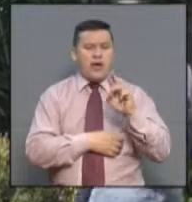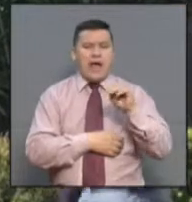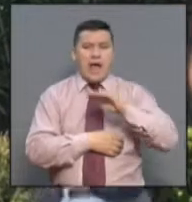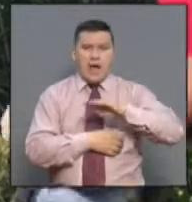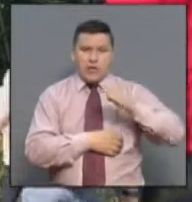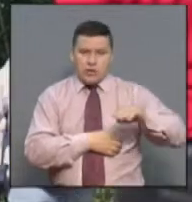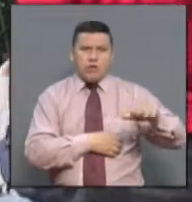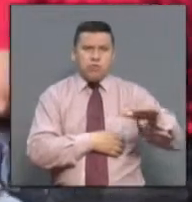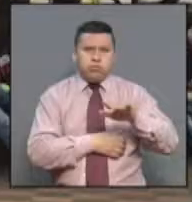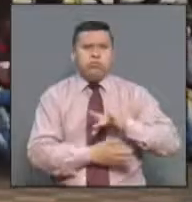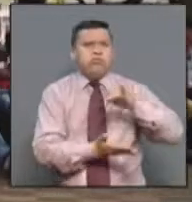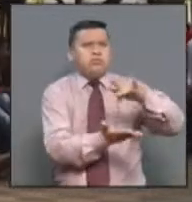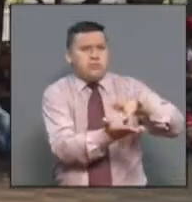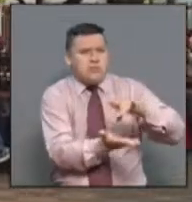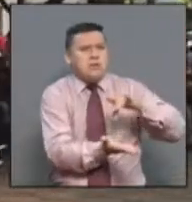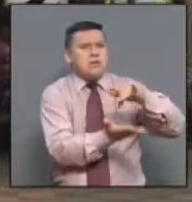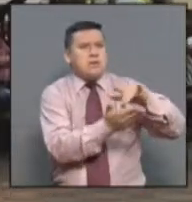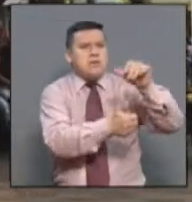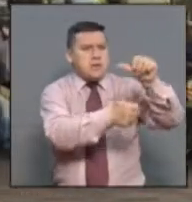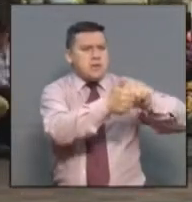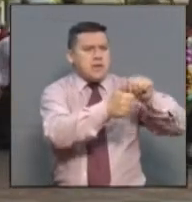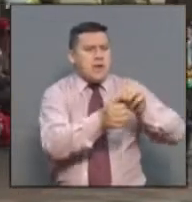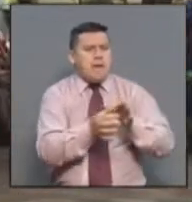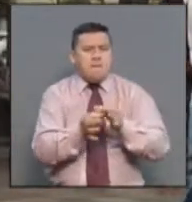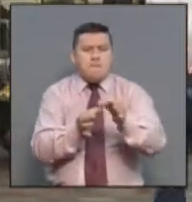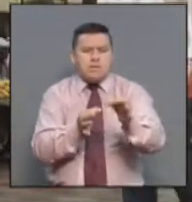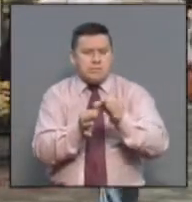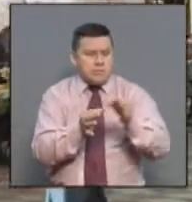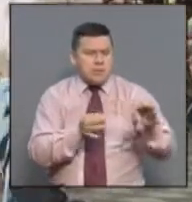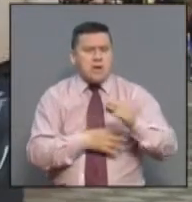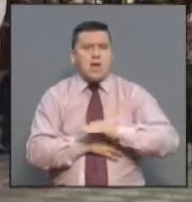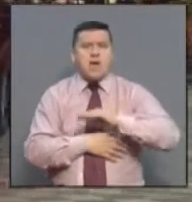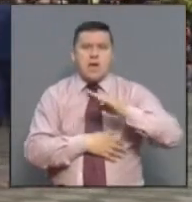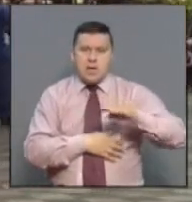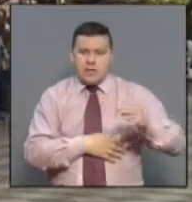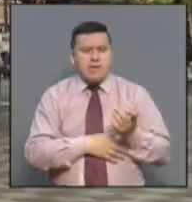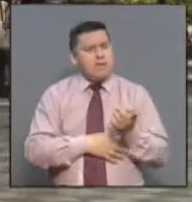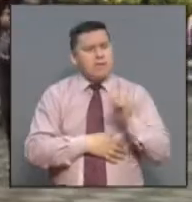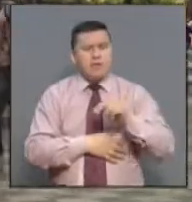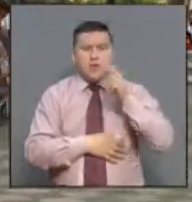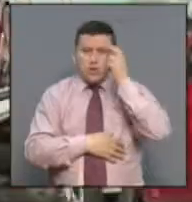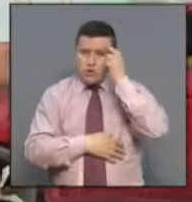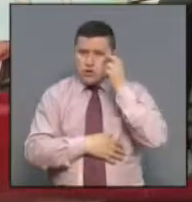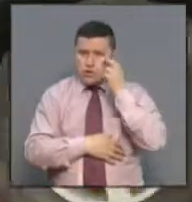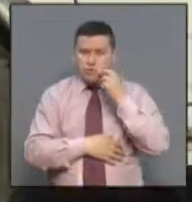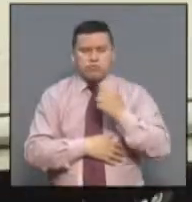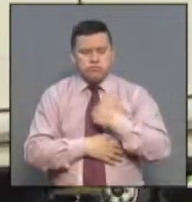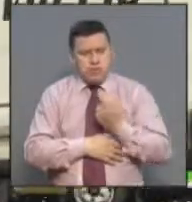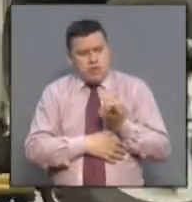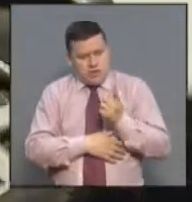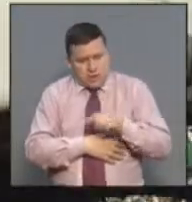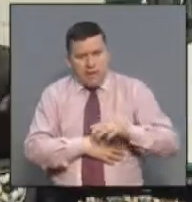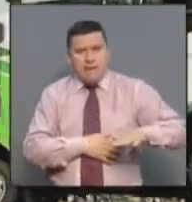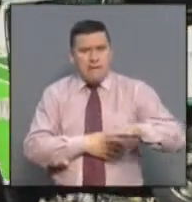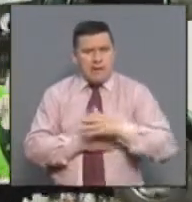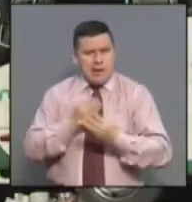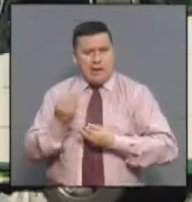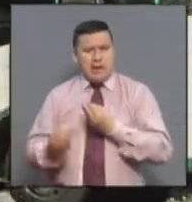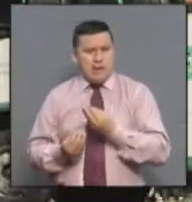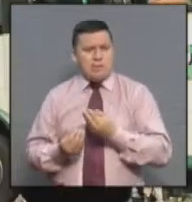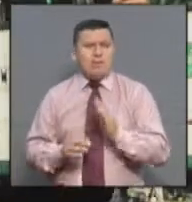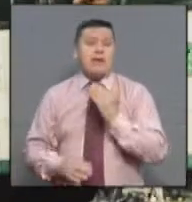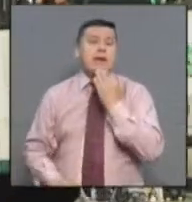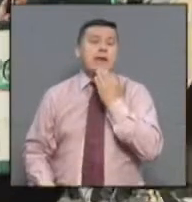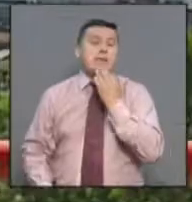también estamos yendo a cada uno de los municipios de Antioquia y también de Chocó. Nosotros también lo estamos haciendo,